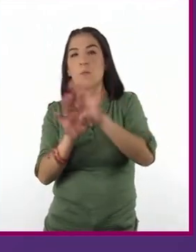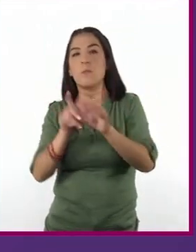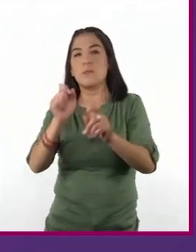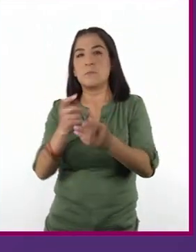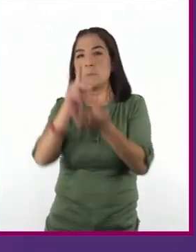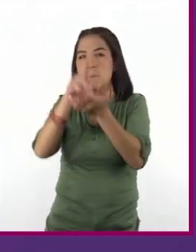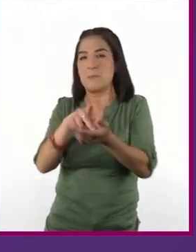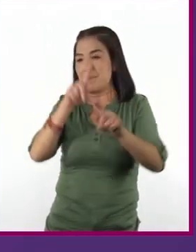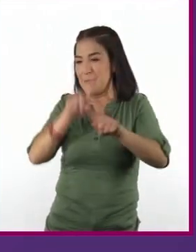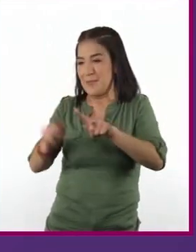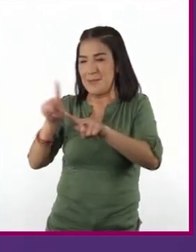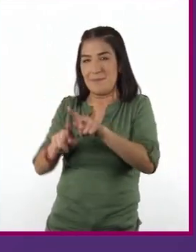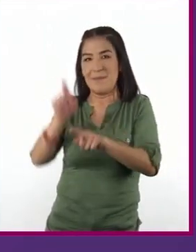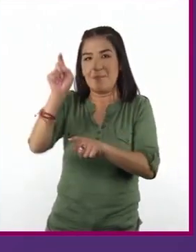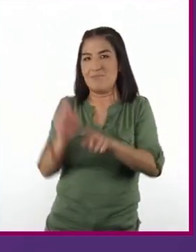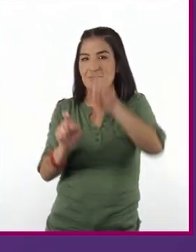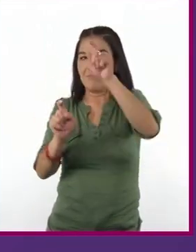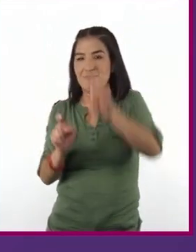diversos pesos.